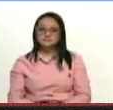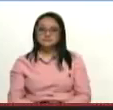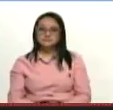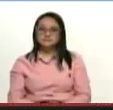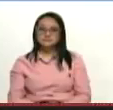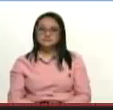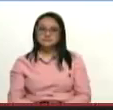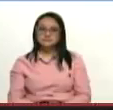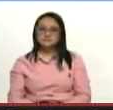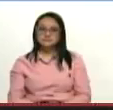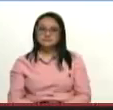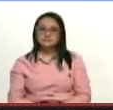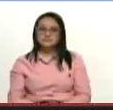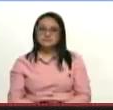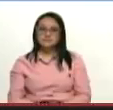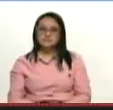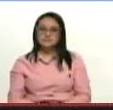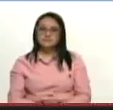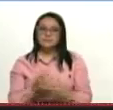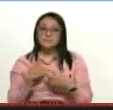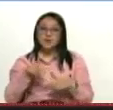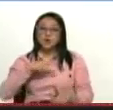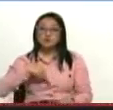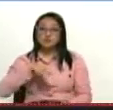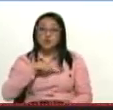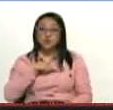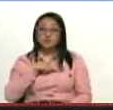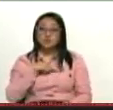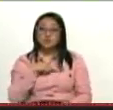pero no nos hemos movido